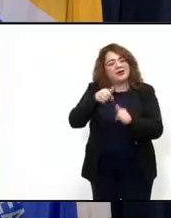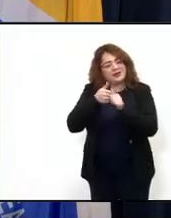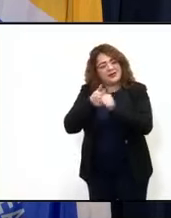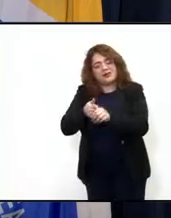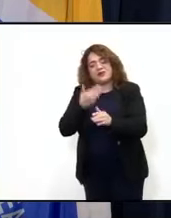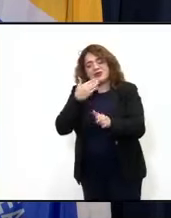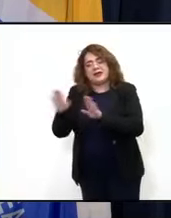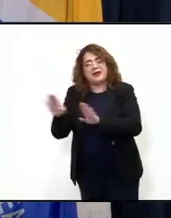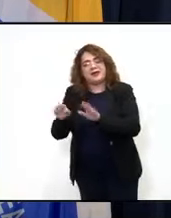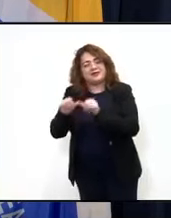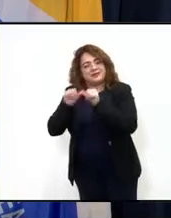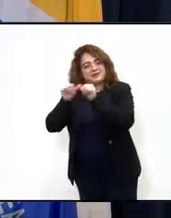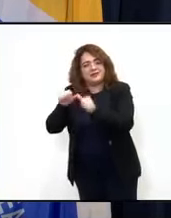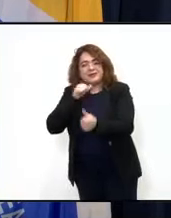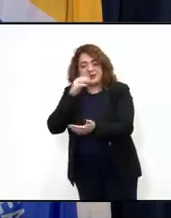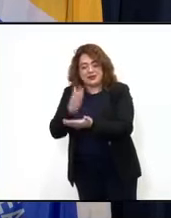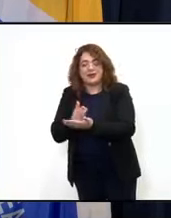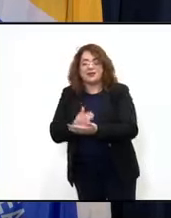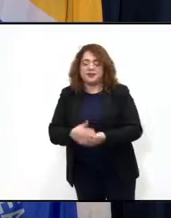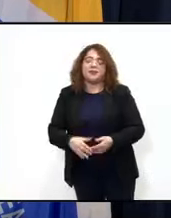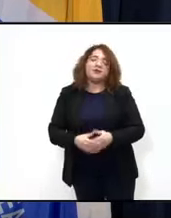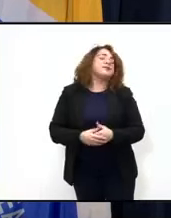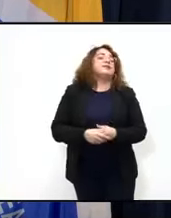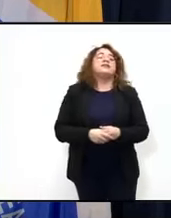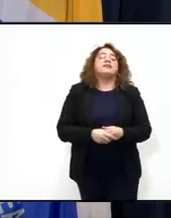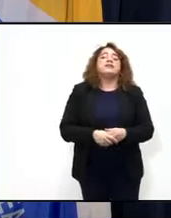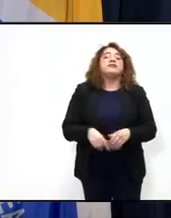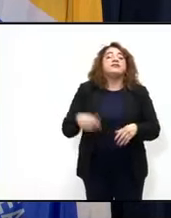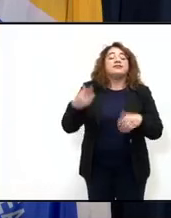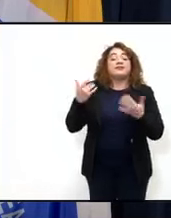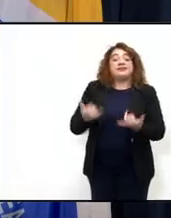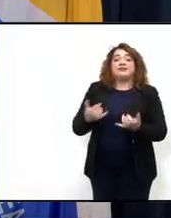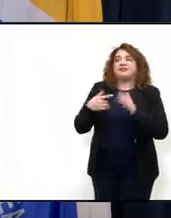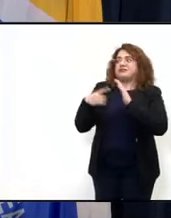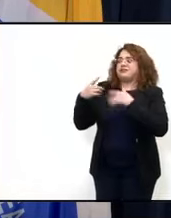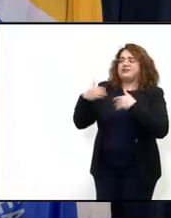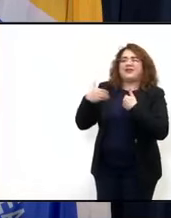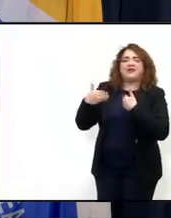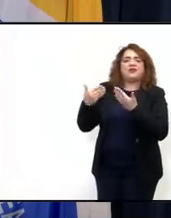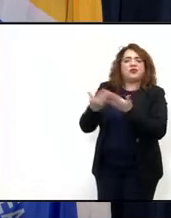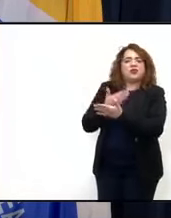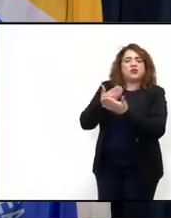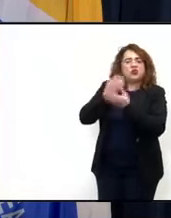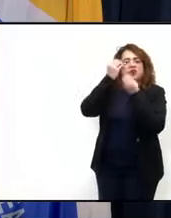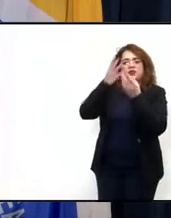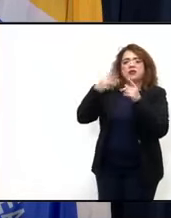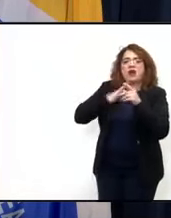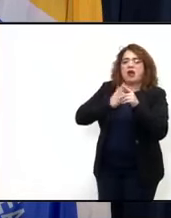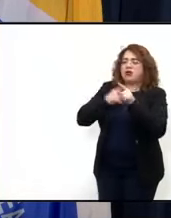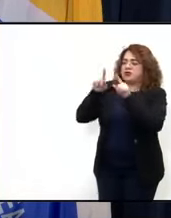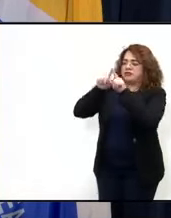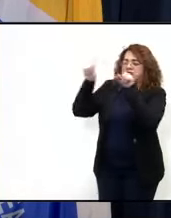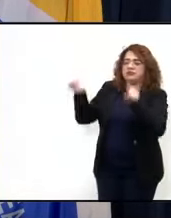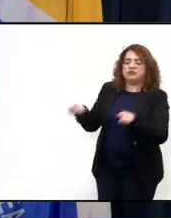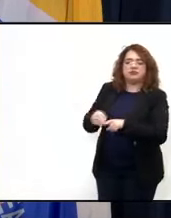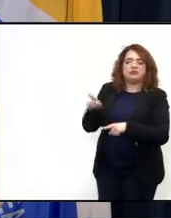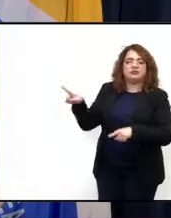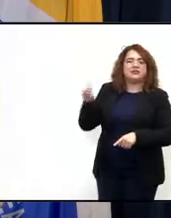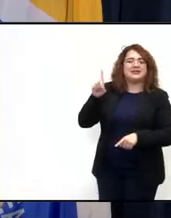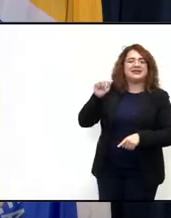agregamos datos de vacunas a nuestro panel de datos interactivo COVID-19, y vamos a hablar un poquito más para